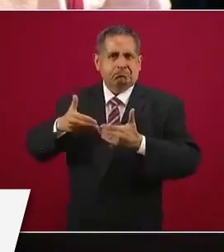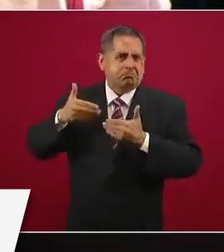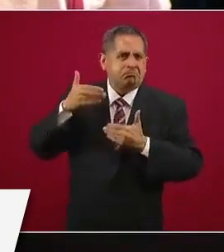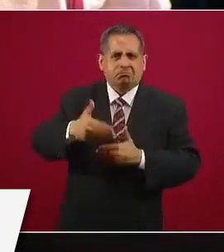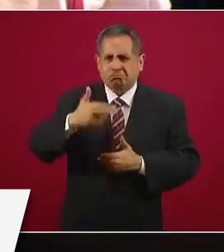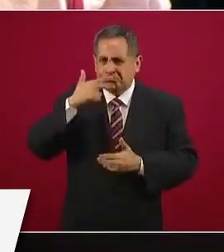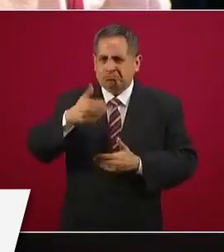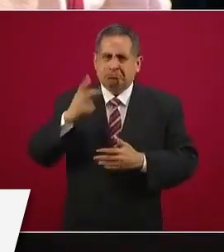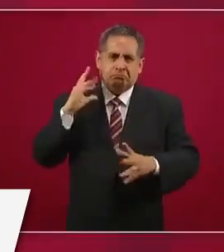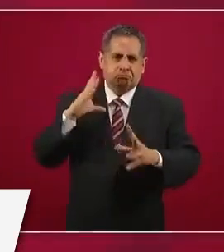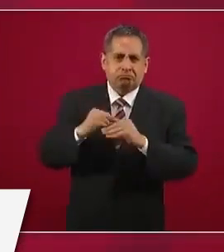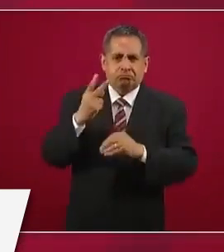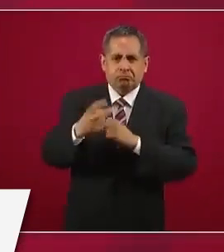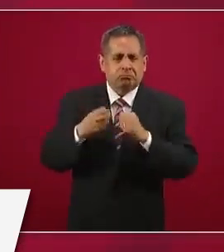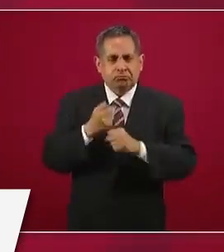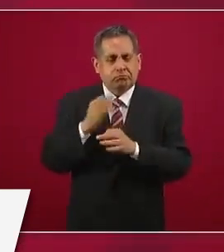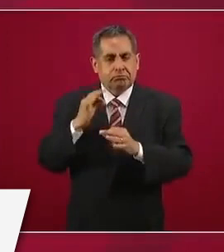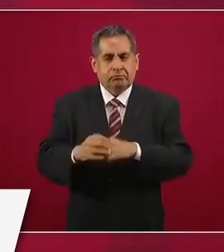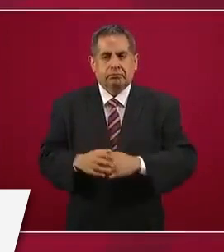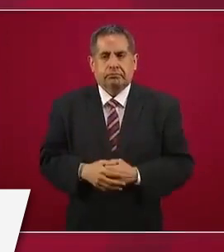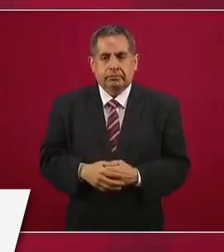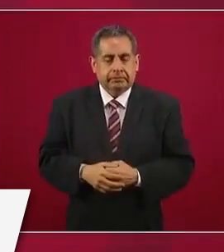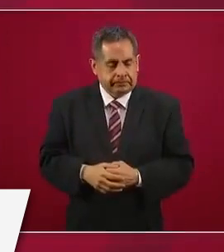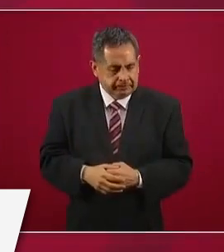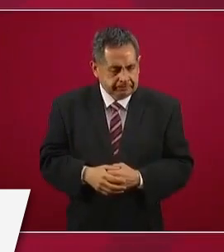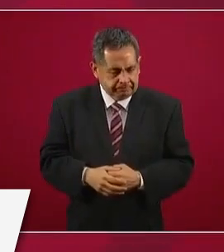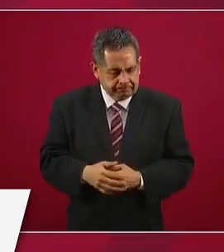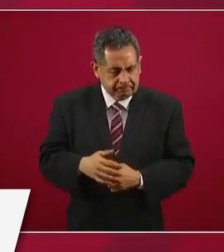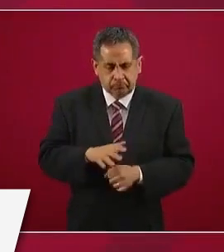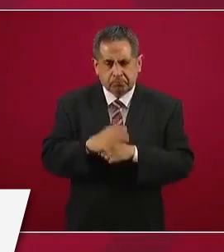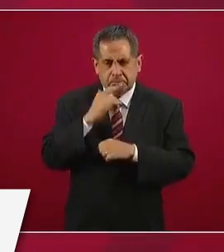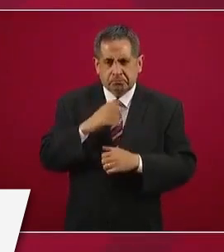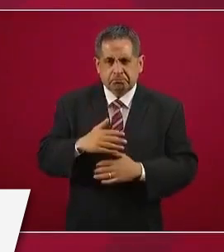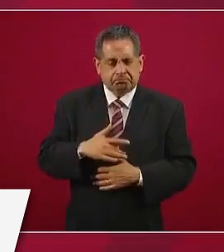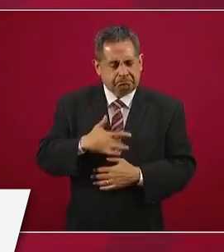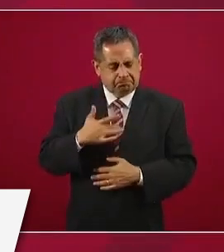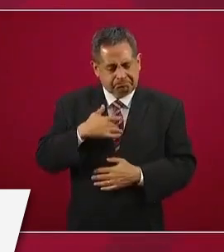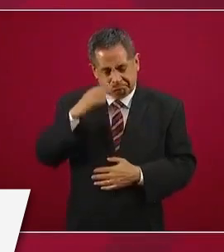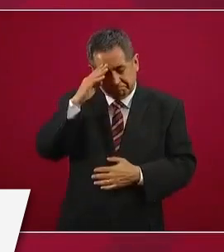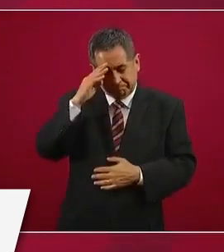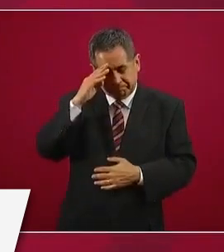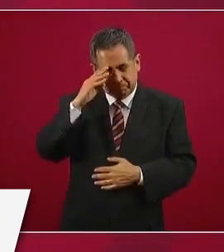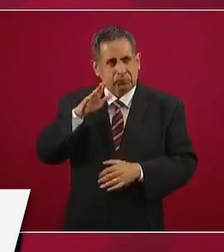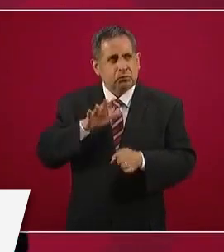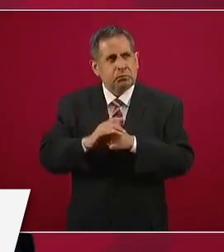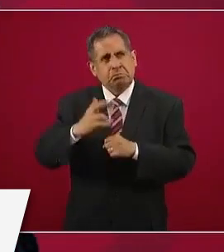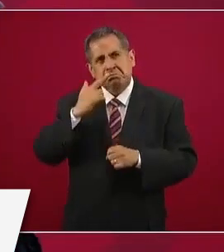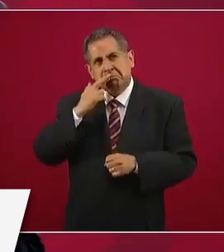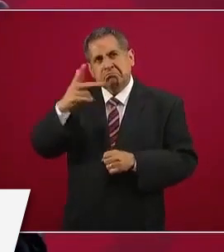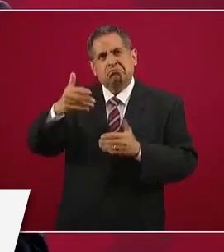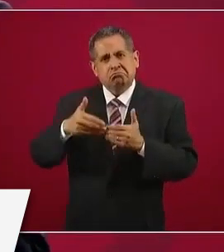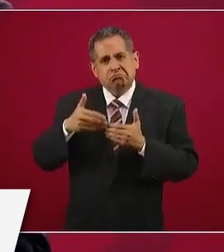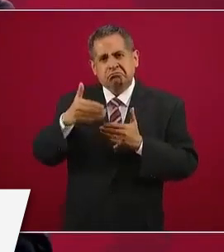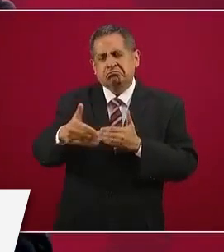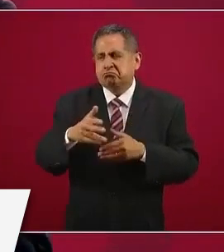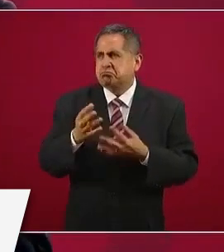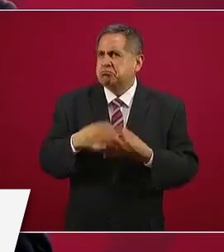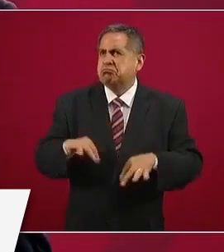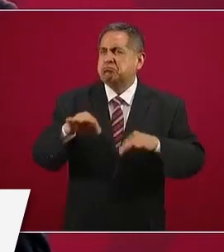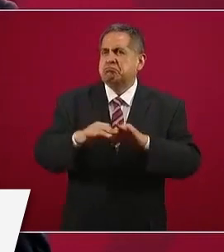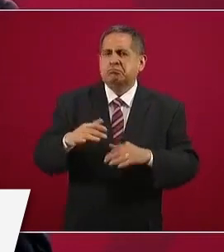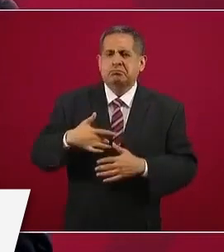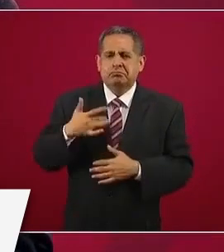casi 2 años. Pues yo diría que el de los avances más